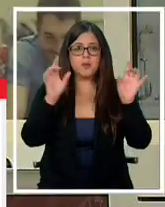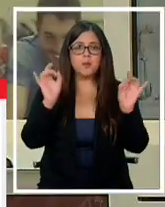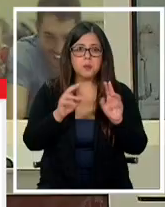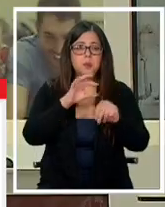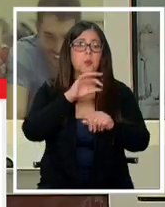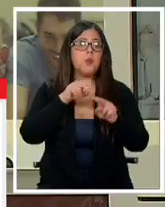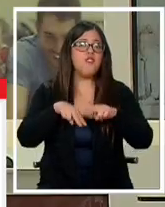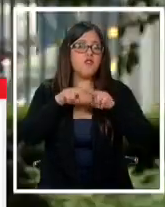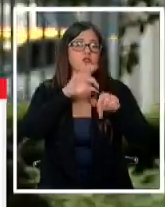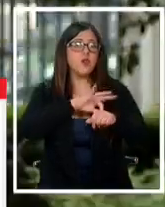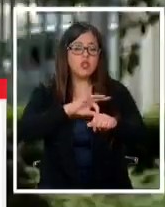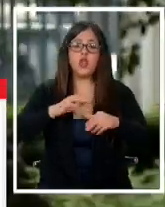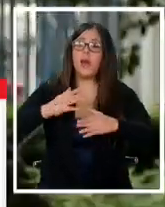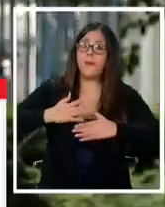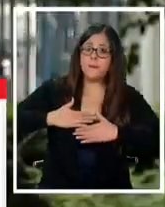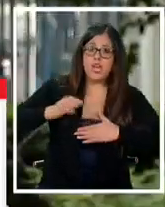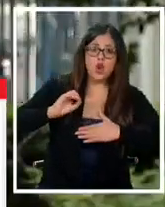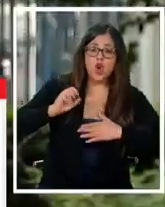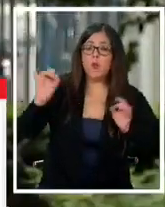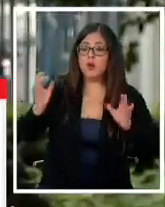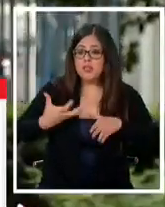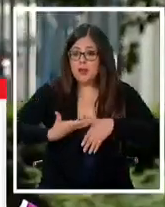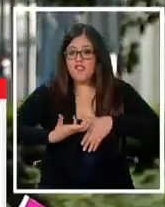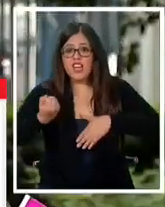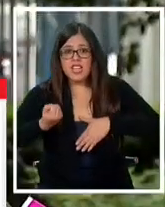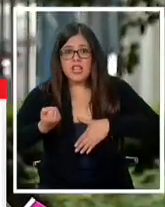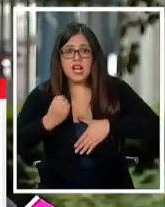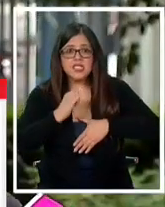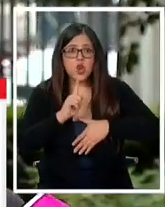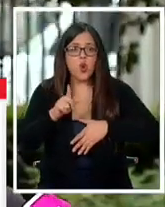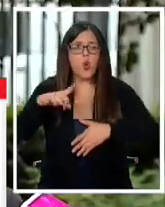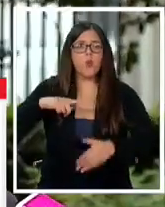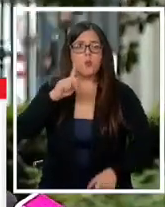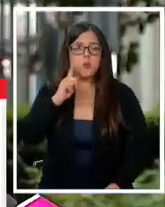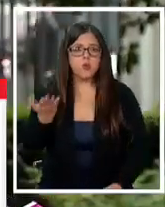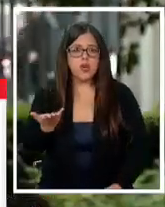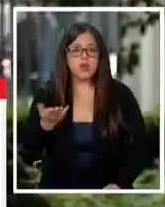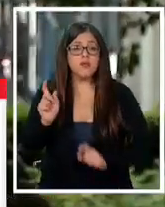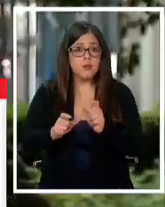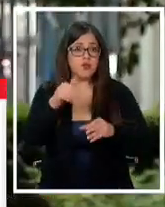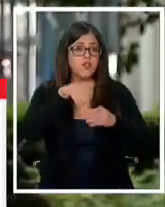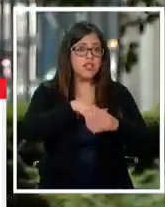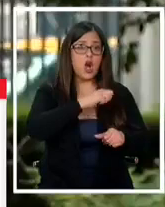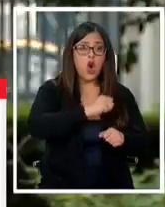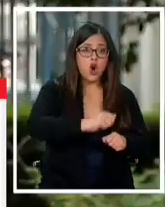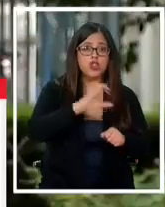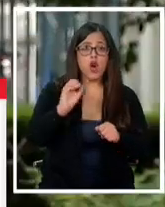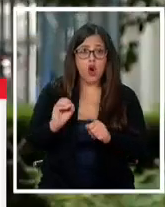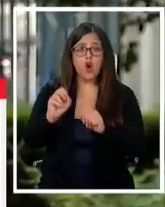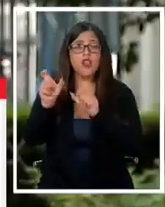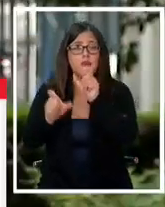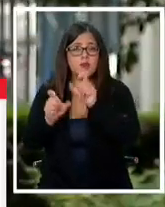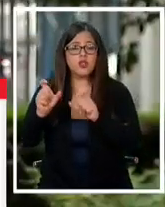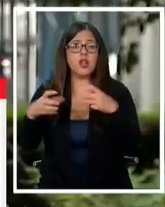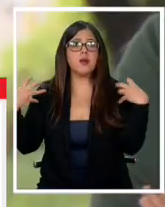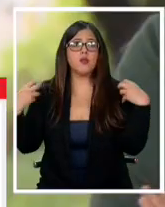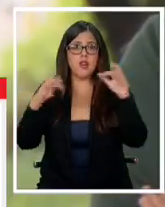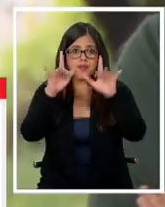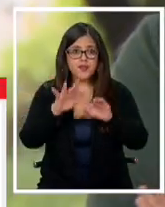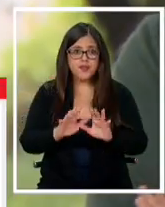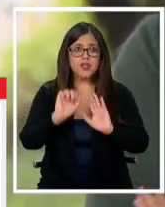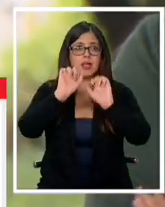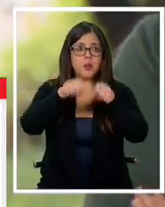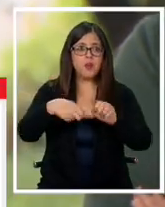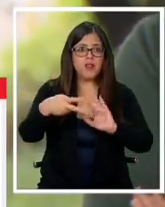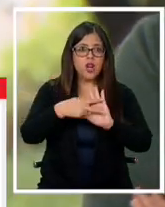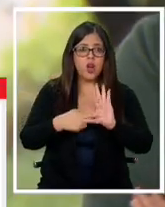pensiones son o no son míos si me los quitan o me los quitan eso es culpa de quién de los que hemos votado en contra o de los que redactaron y aprobaron esta norma no